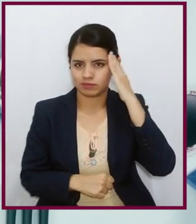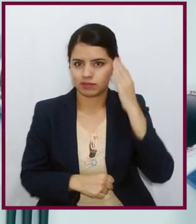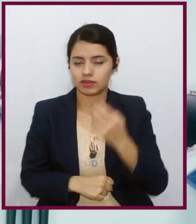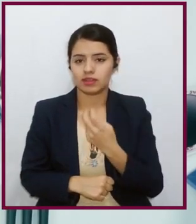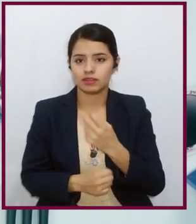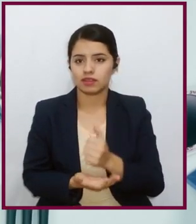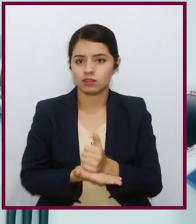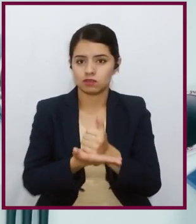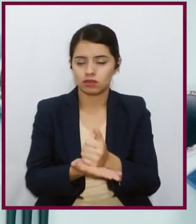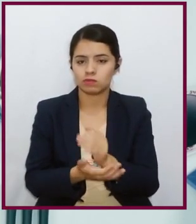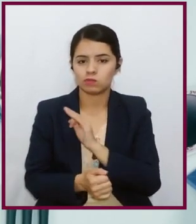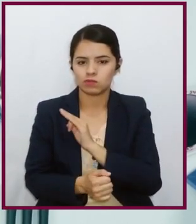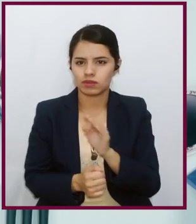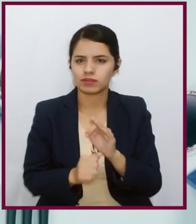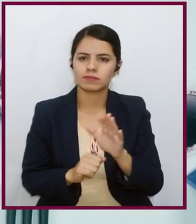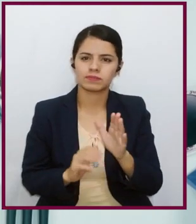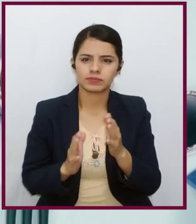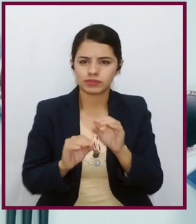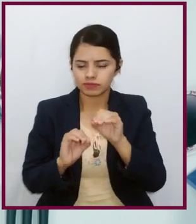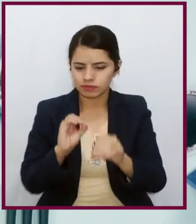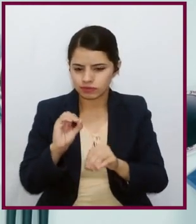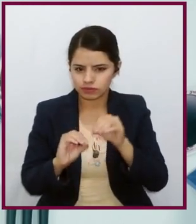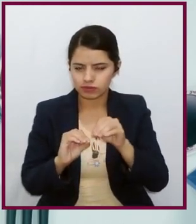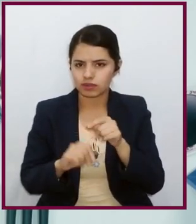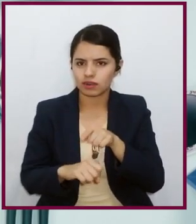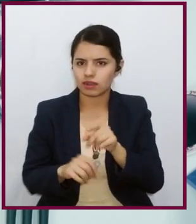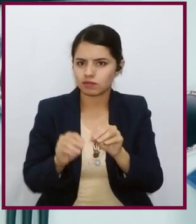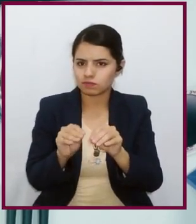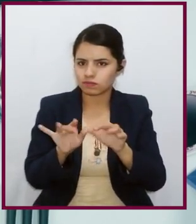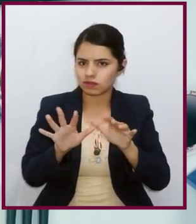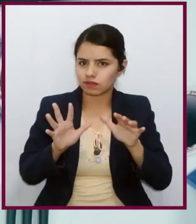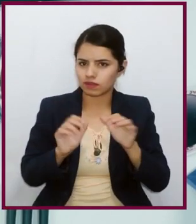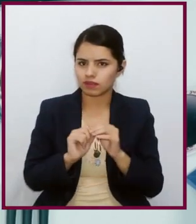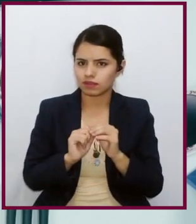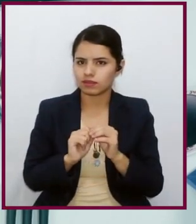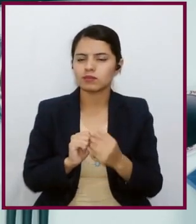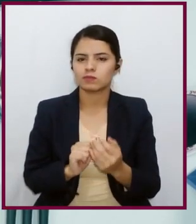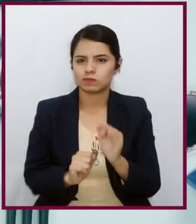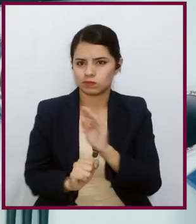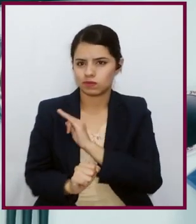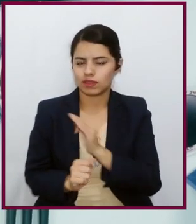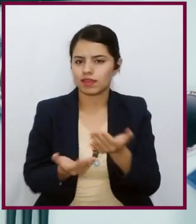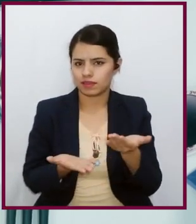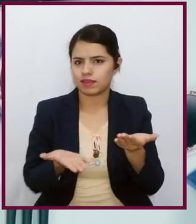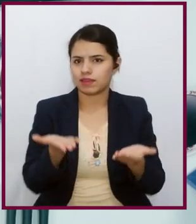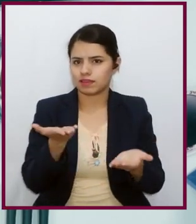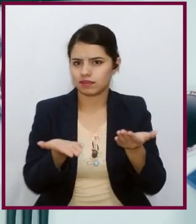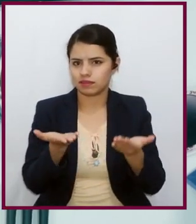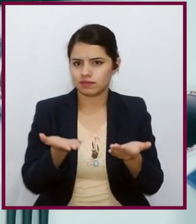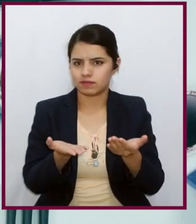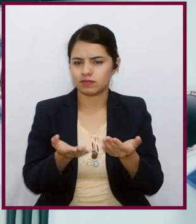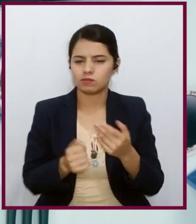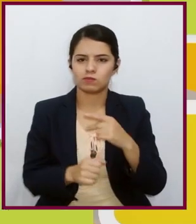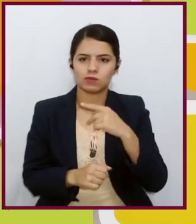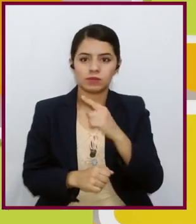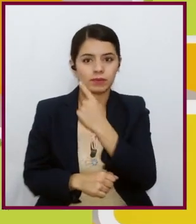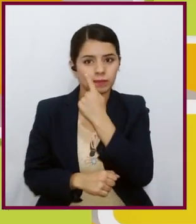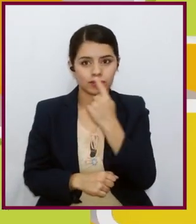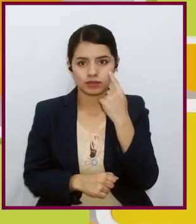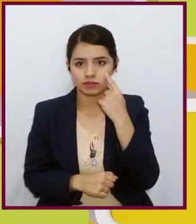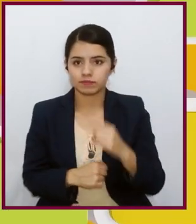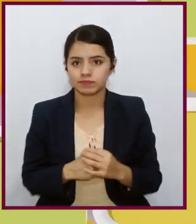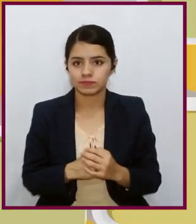cuales nos van a ayudar a que esta comprensión de la información sea muy rápida. Recuerden que del general al particular,